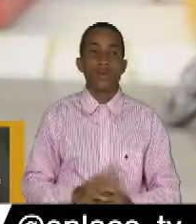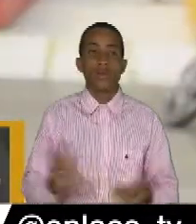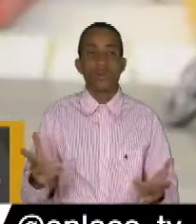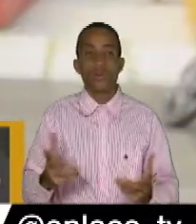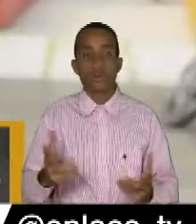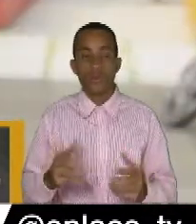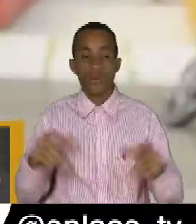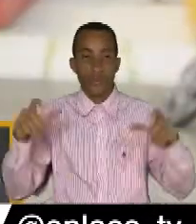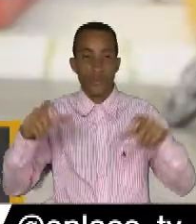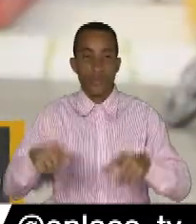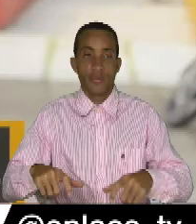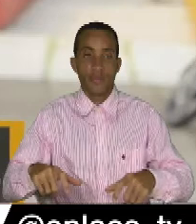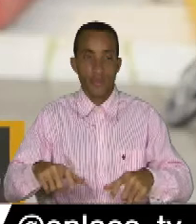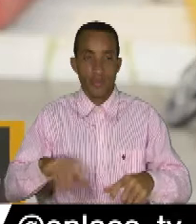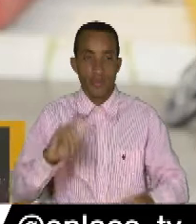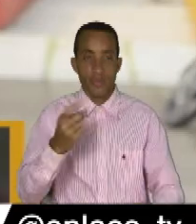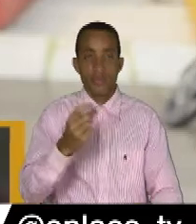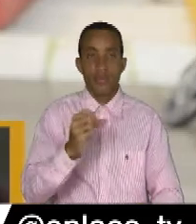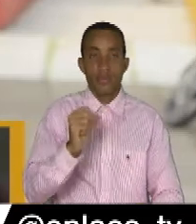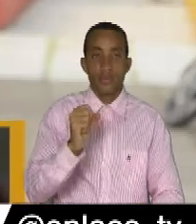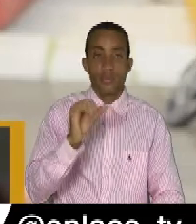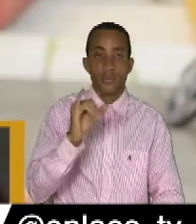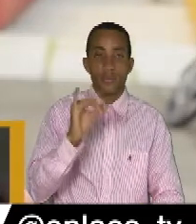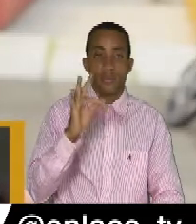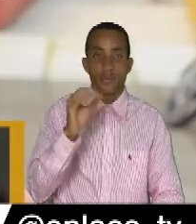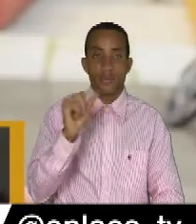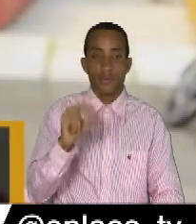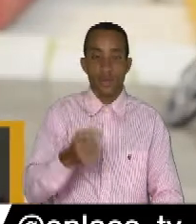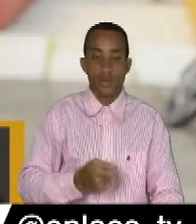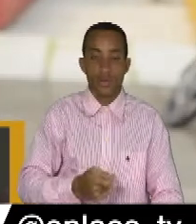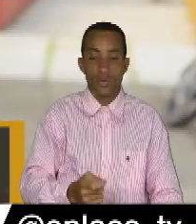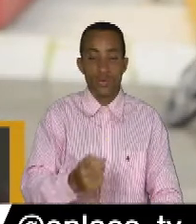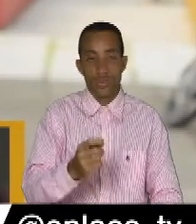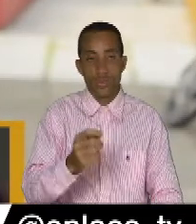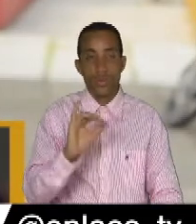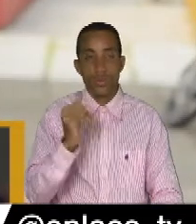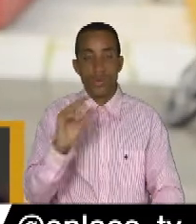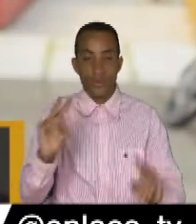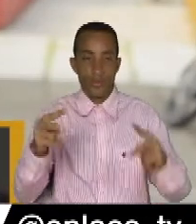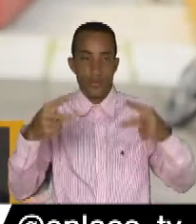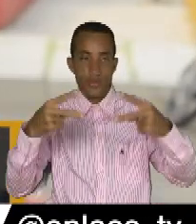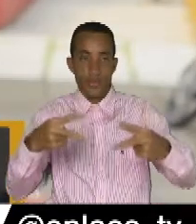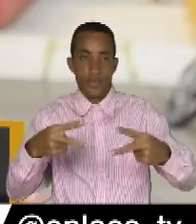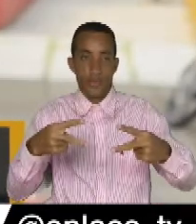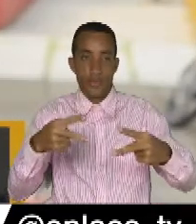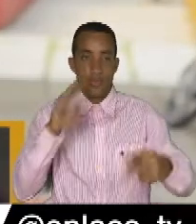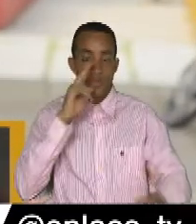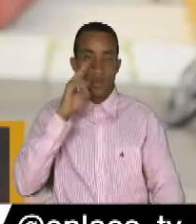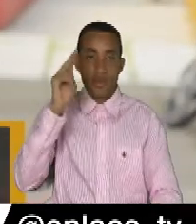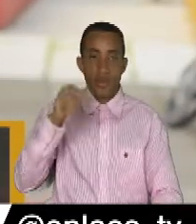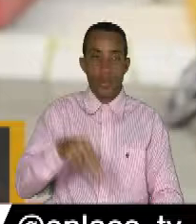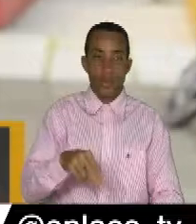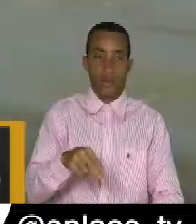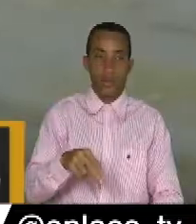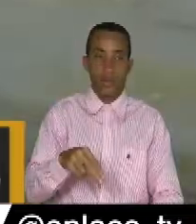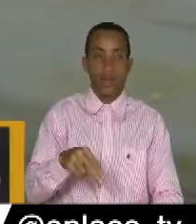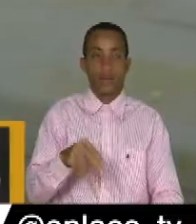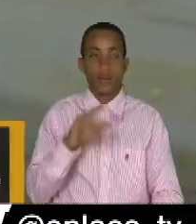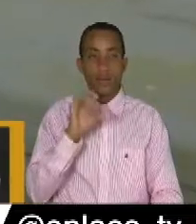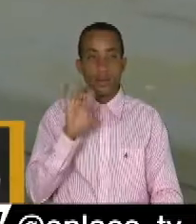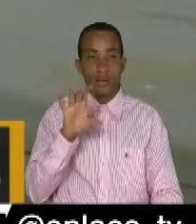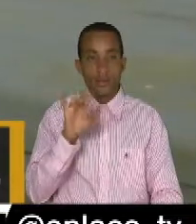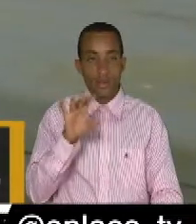La semifinal la estaremos jugando con la ayuda de Dios el próximo jueves, 15 de junio, en el barrio Gaitán, a las 8 de la